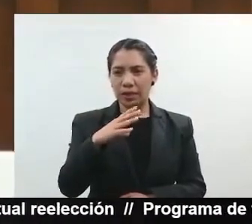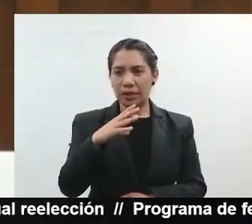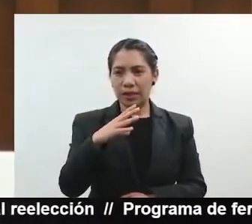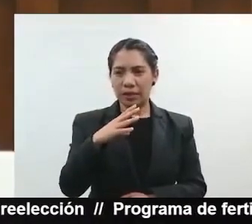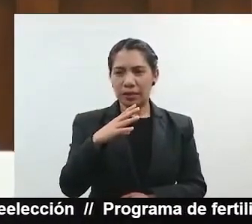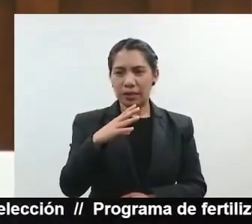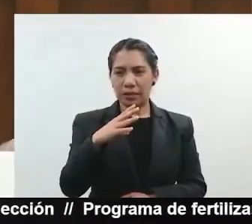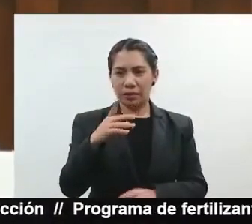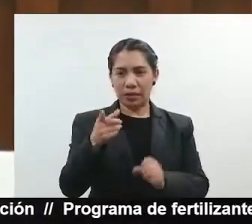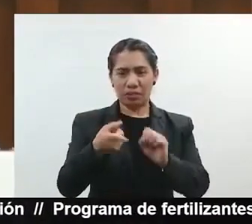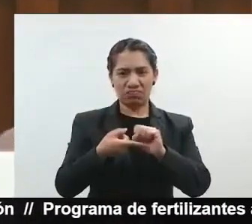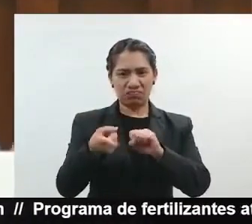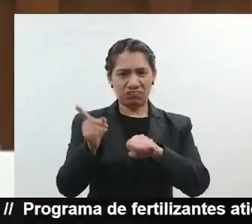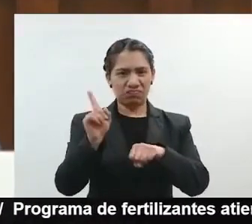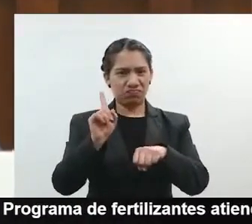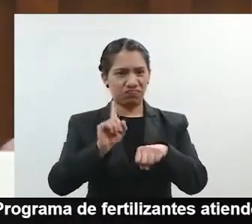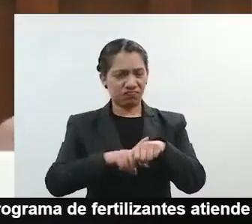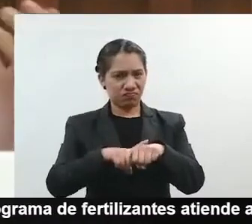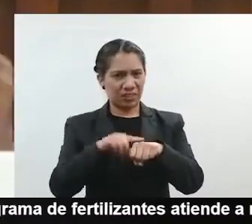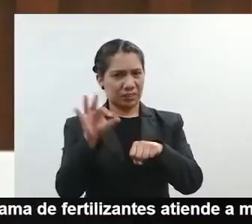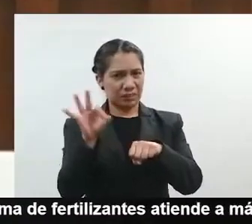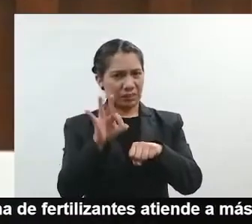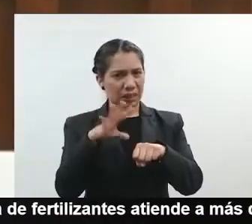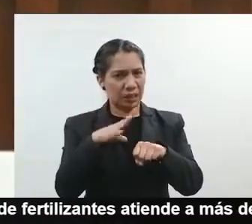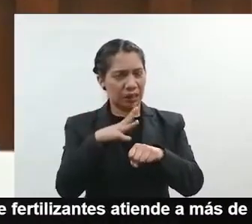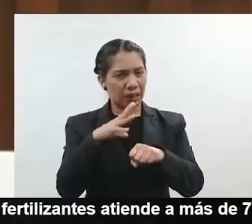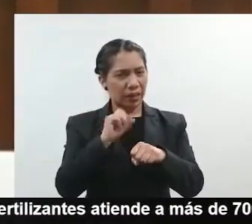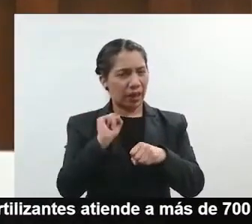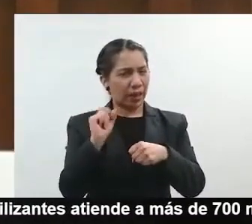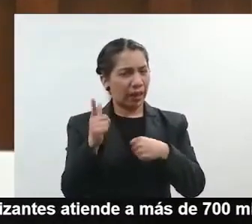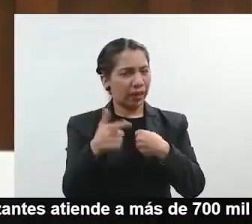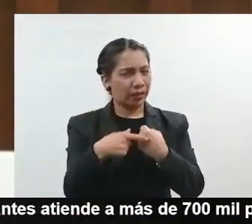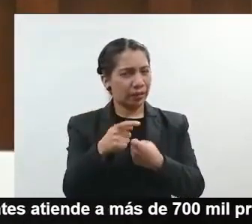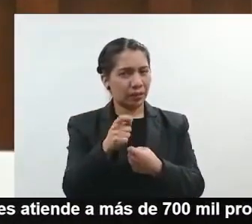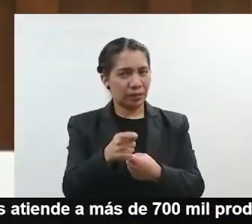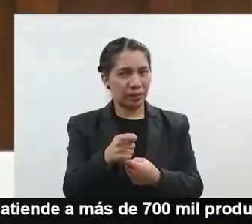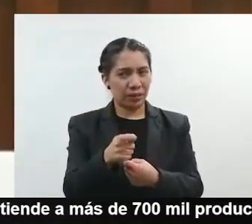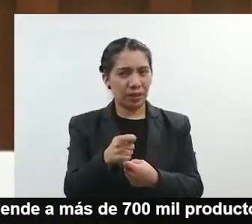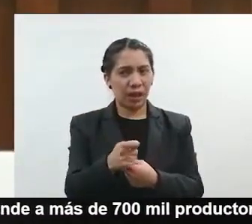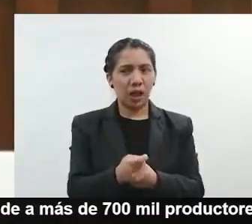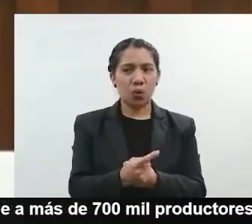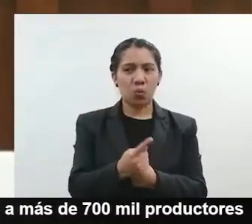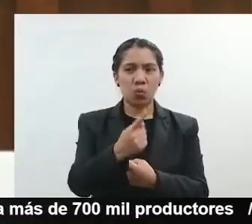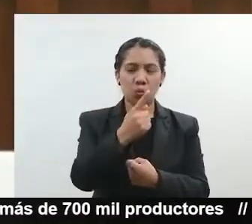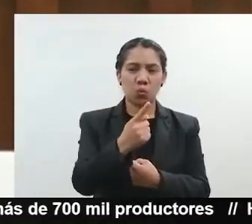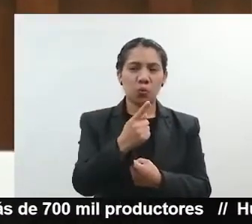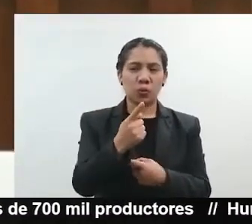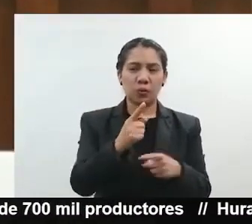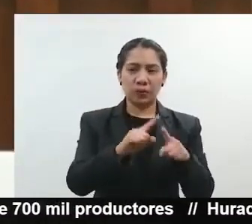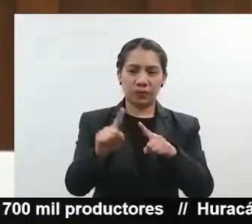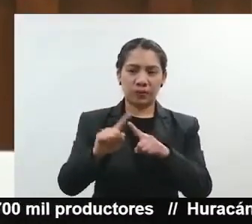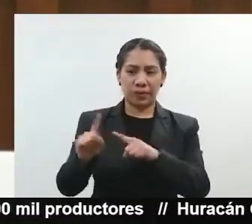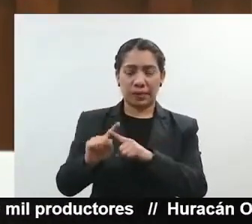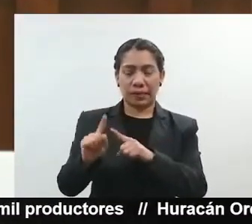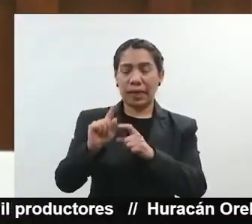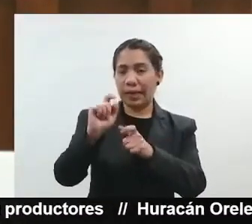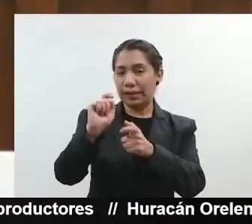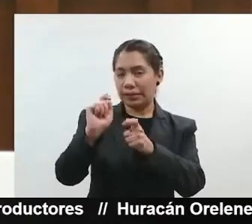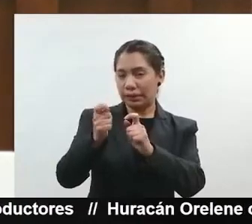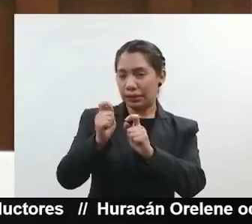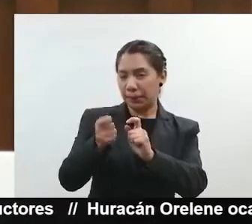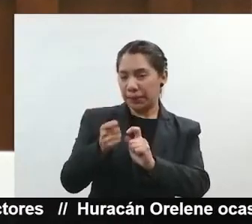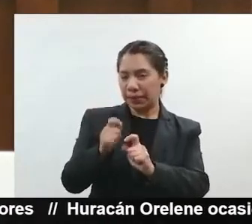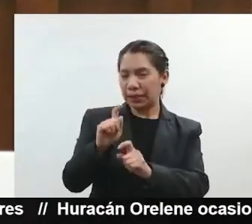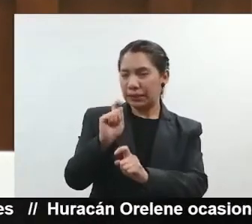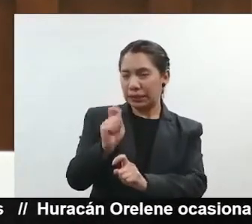Cangrejos literalmente en la conversación se refiere a una expresión que tiene otras interpretaciones en